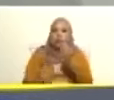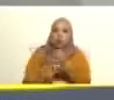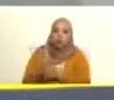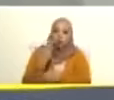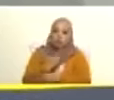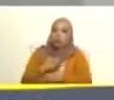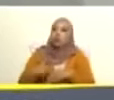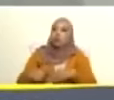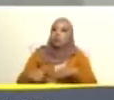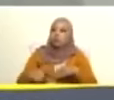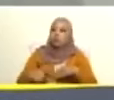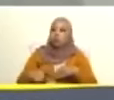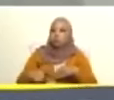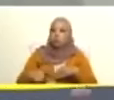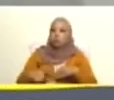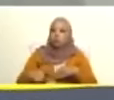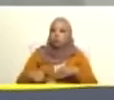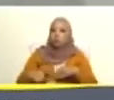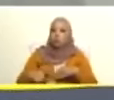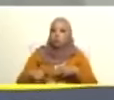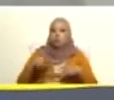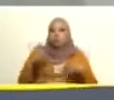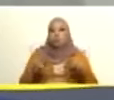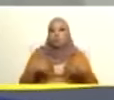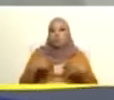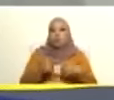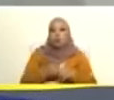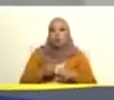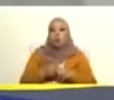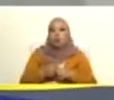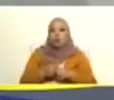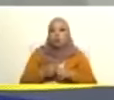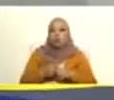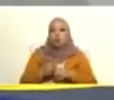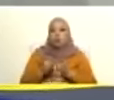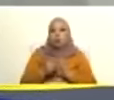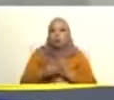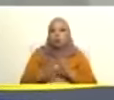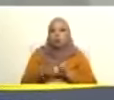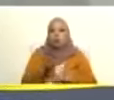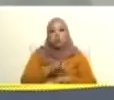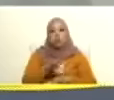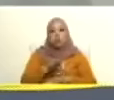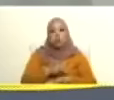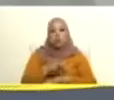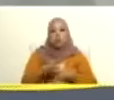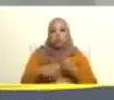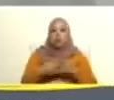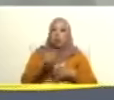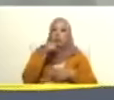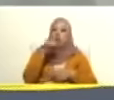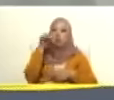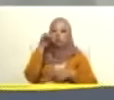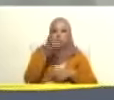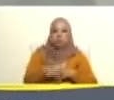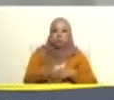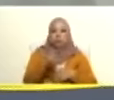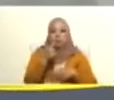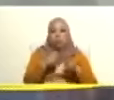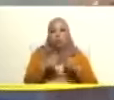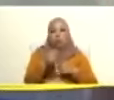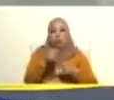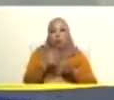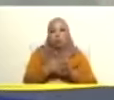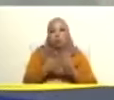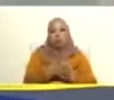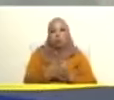presidente. Parte de la política de protección de los derechos socioeconómicos que se vienen fomentando desde